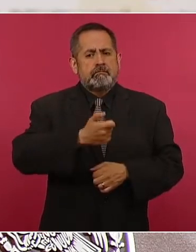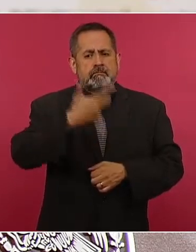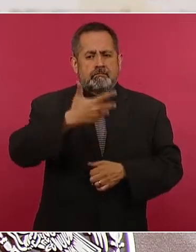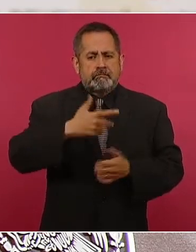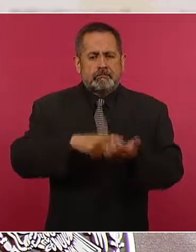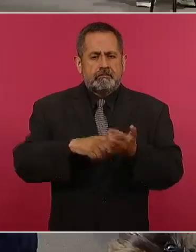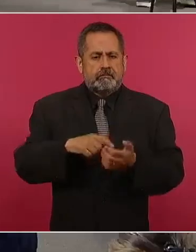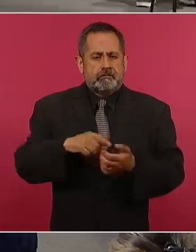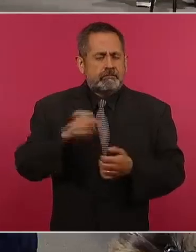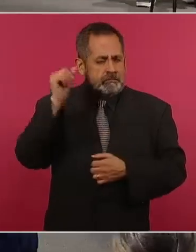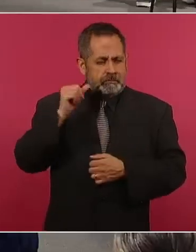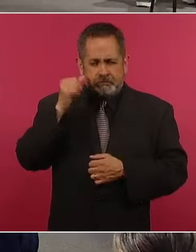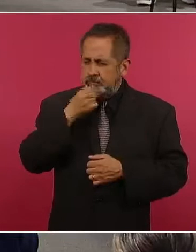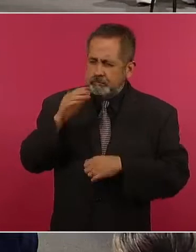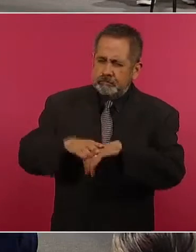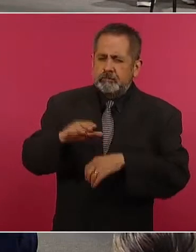Juan Pablo.